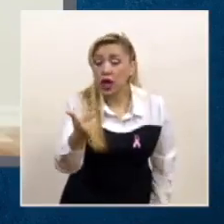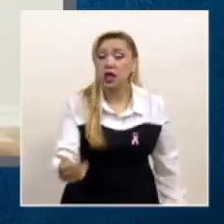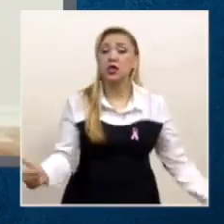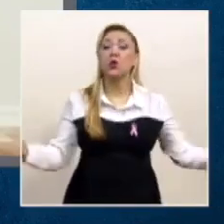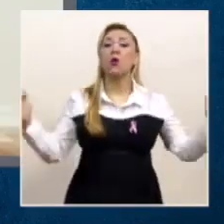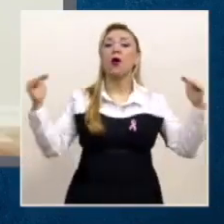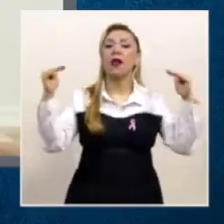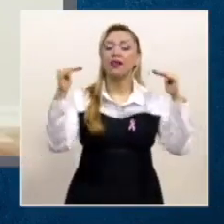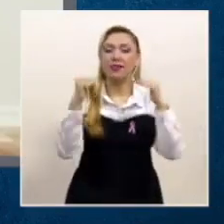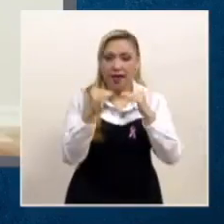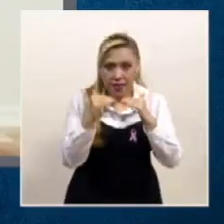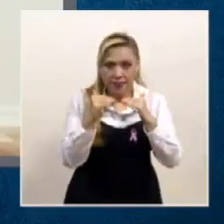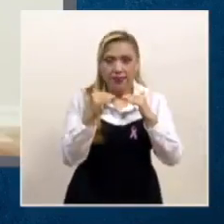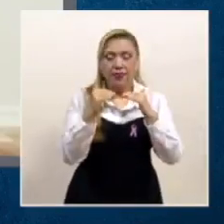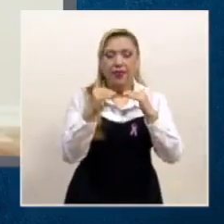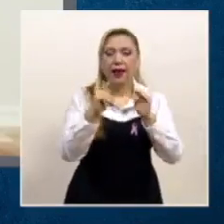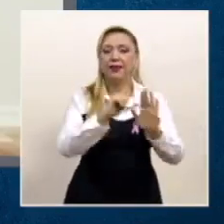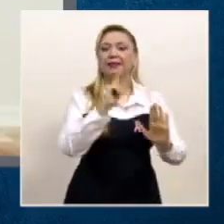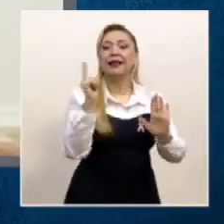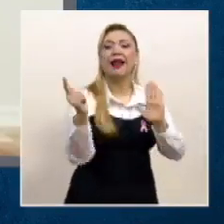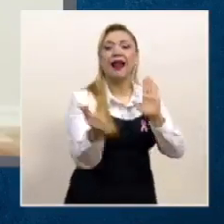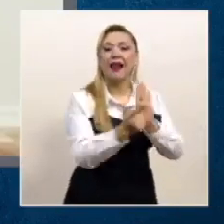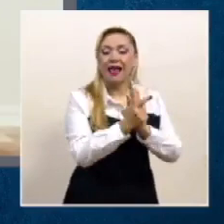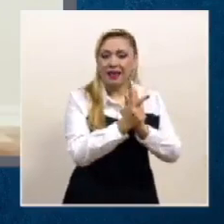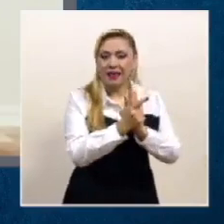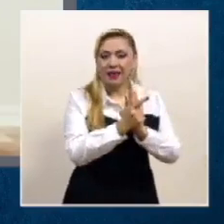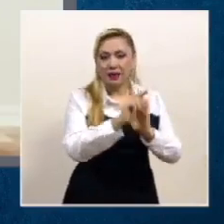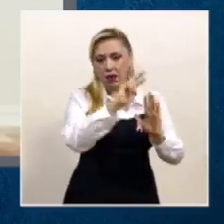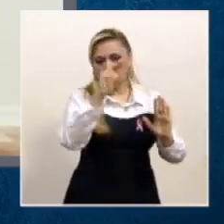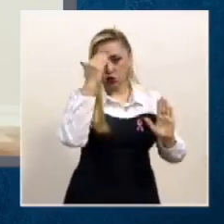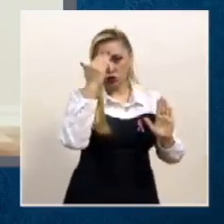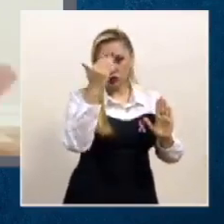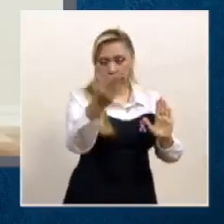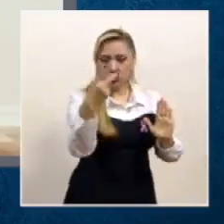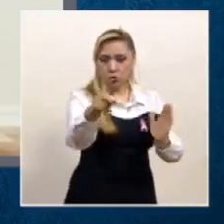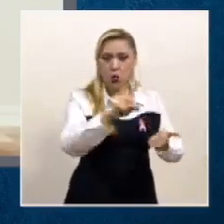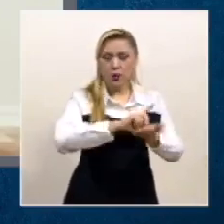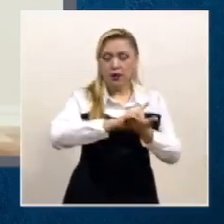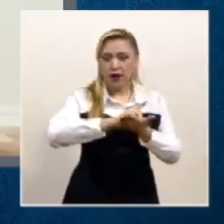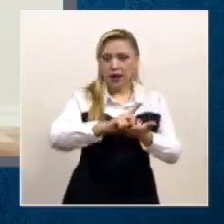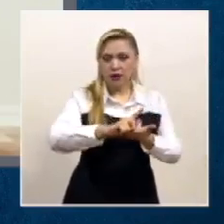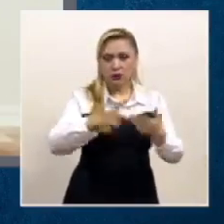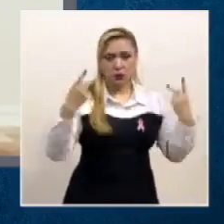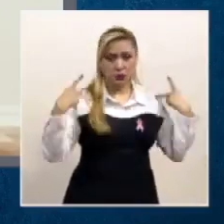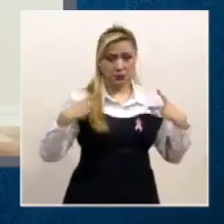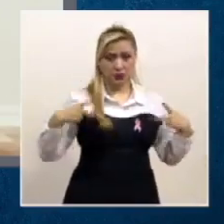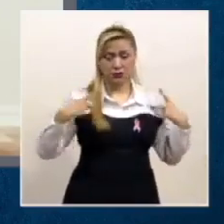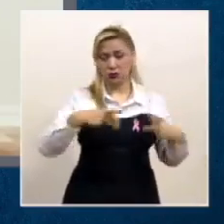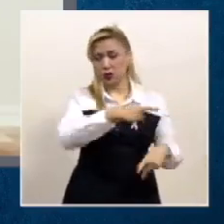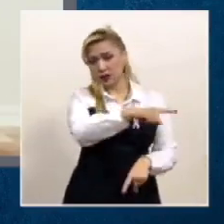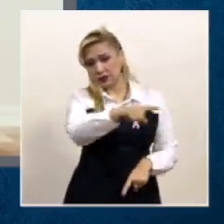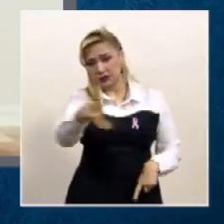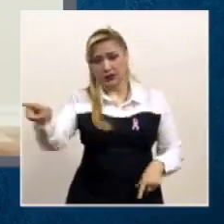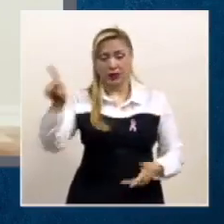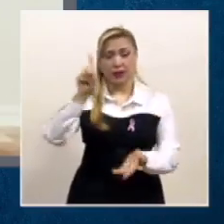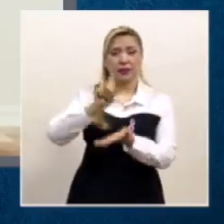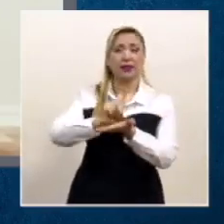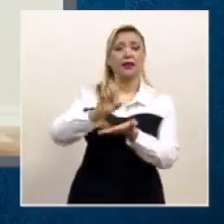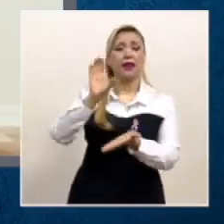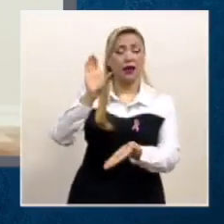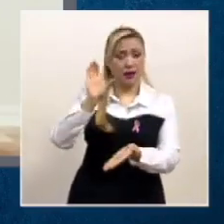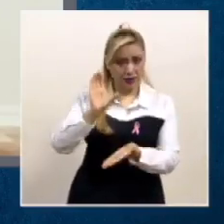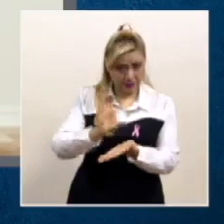igualdad jurídica, ¿no? El reconocimiento jurídico de todas las personas, incluidas